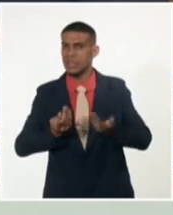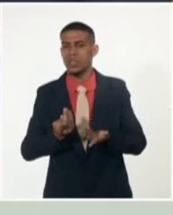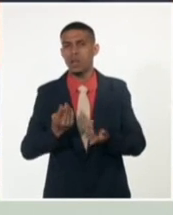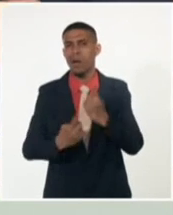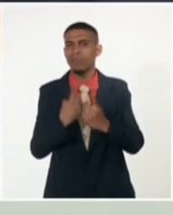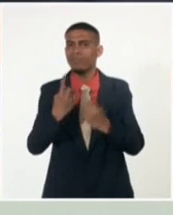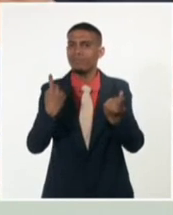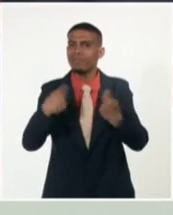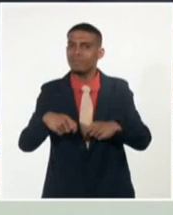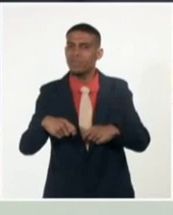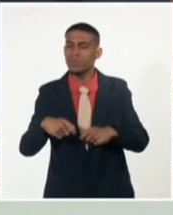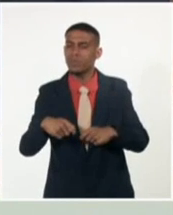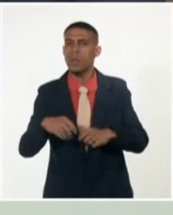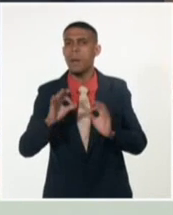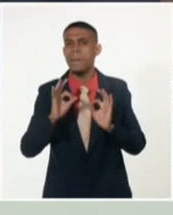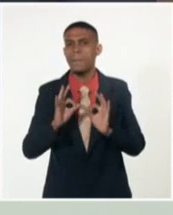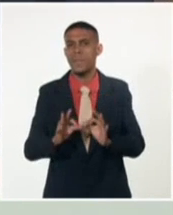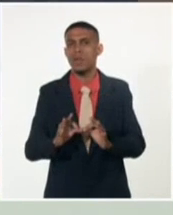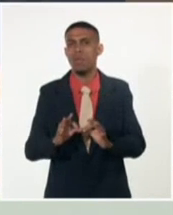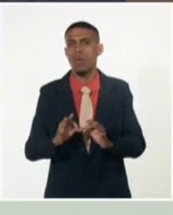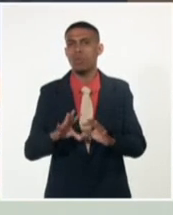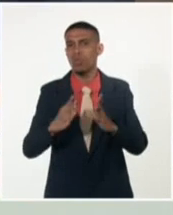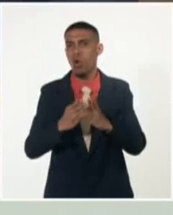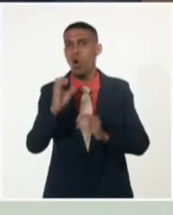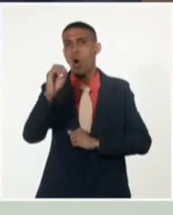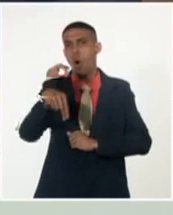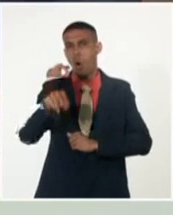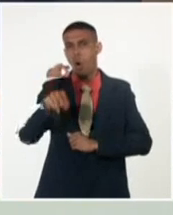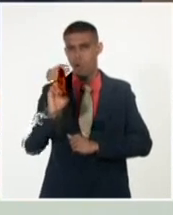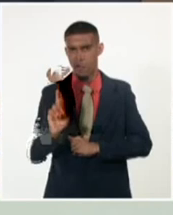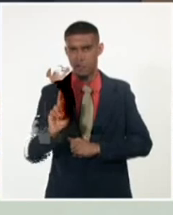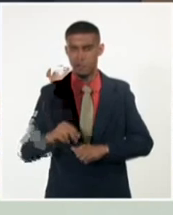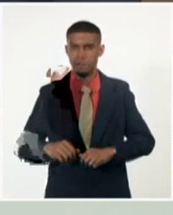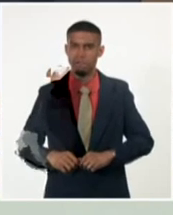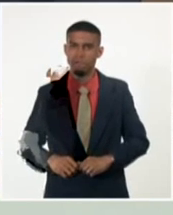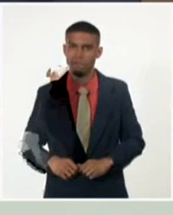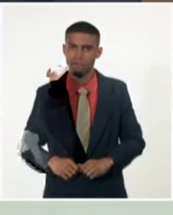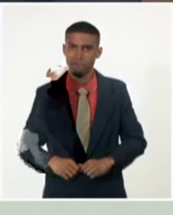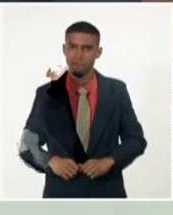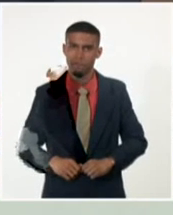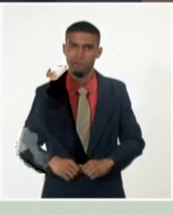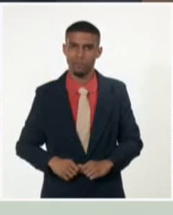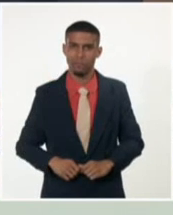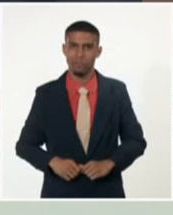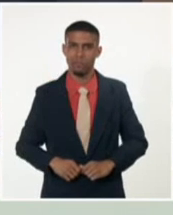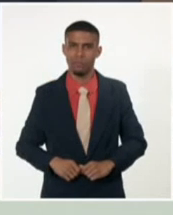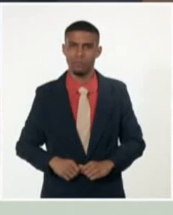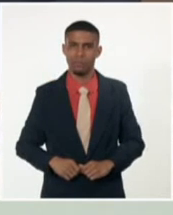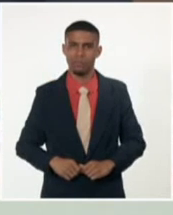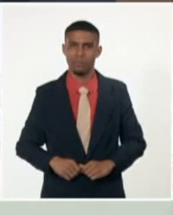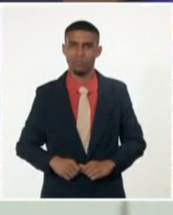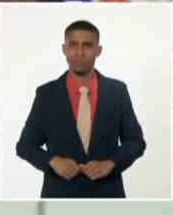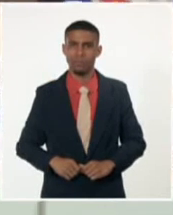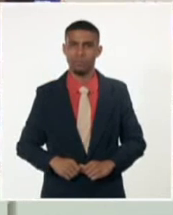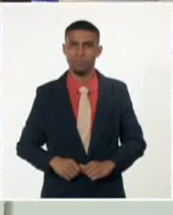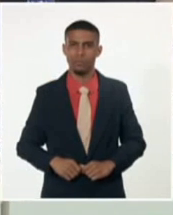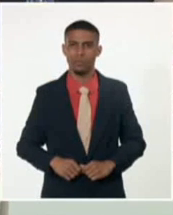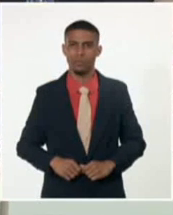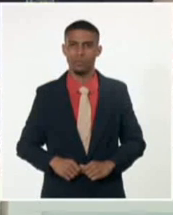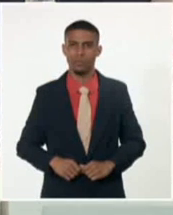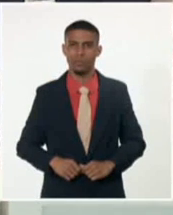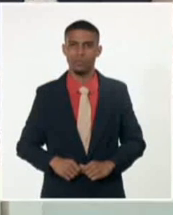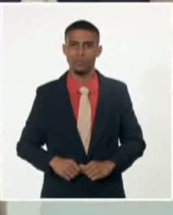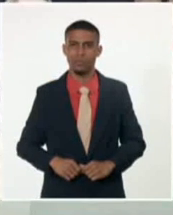decisiones en el marco de las Naciones Unidas. Oui, Vos Excellences, Monsieur Emmanuel Macron, président de la République